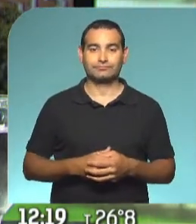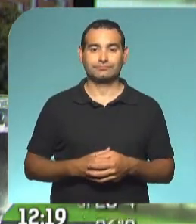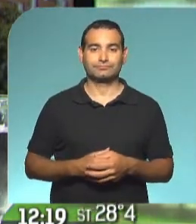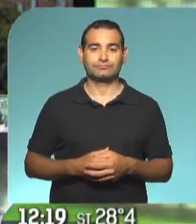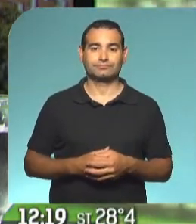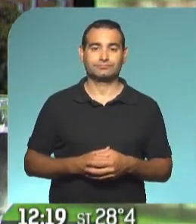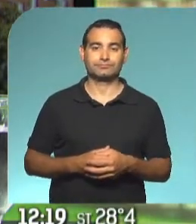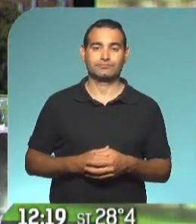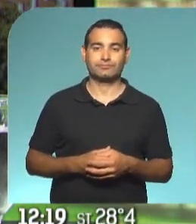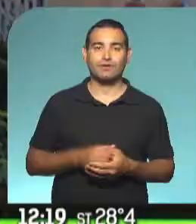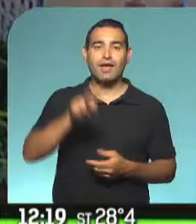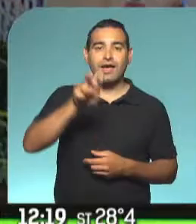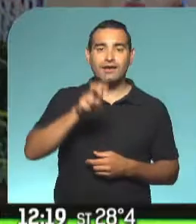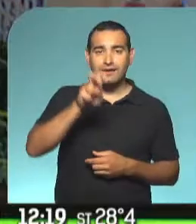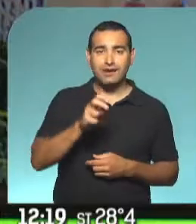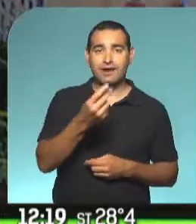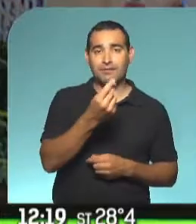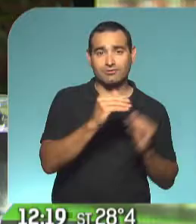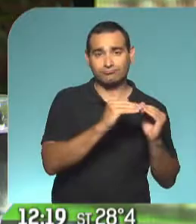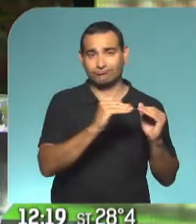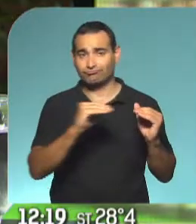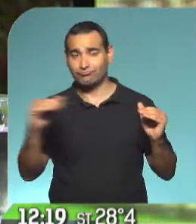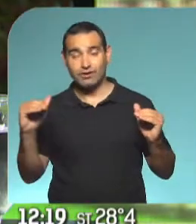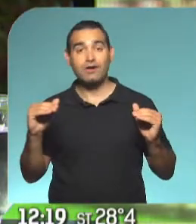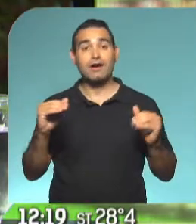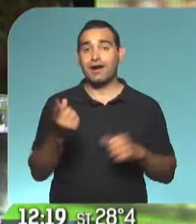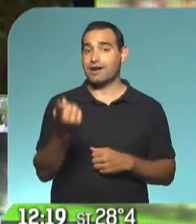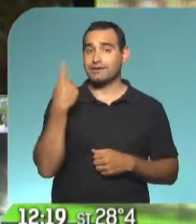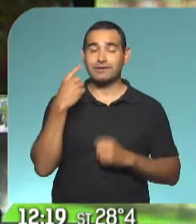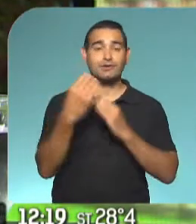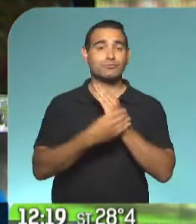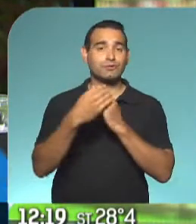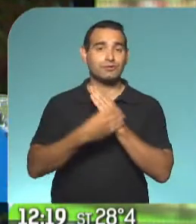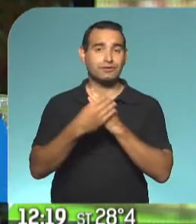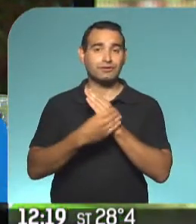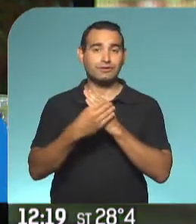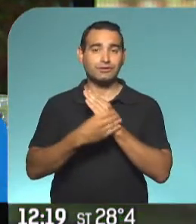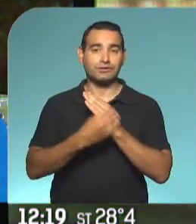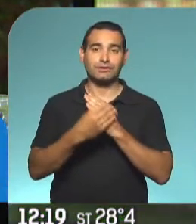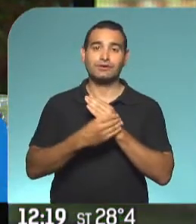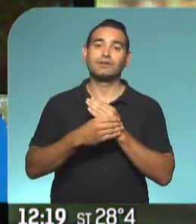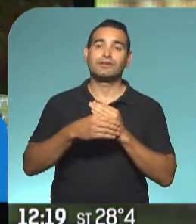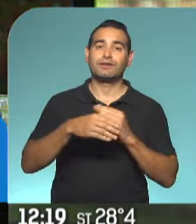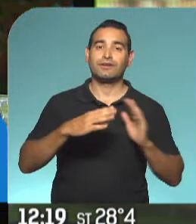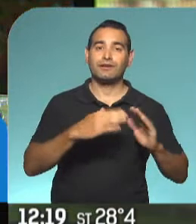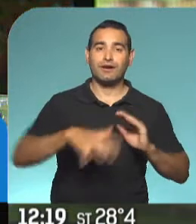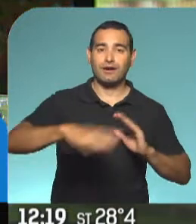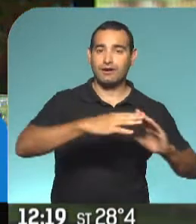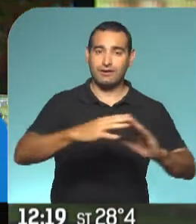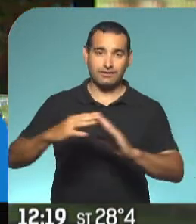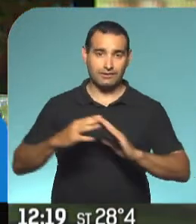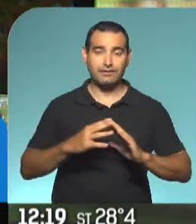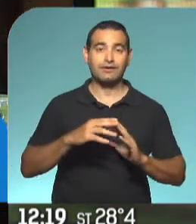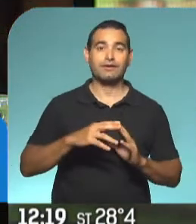este congelamiento de los alquileres y finalmente ayer el ministro de hábitat y desarrollo territorial jorge